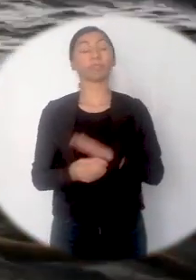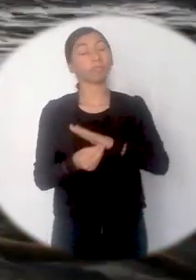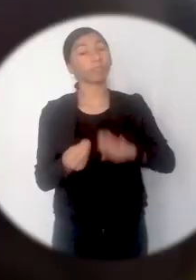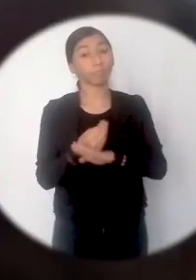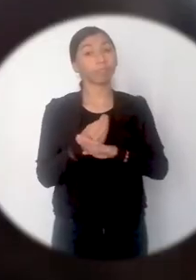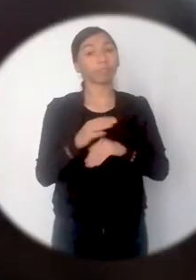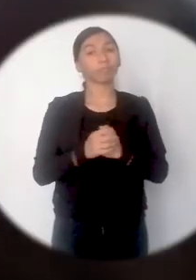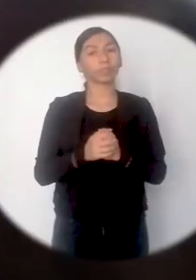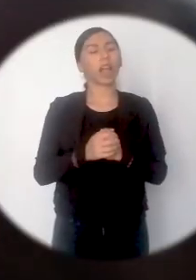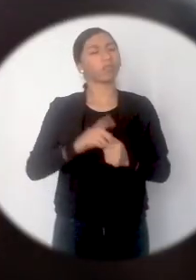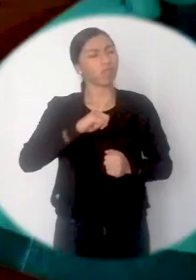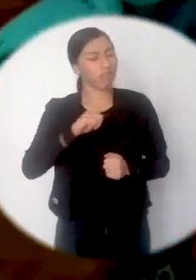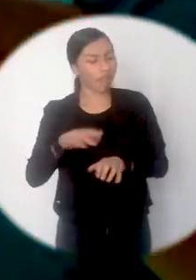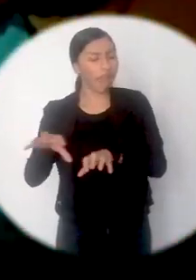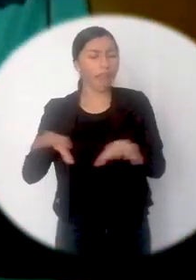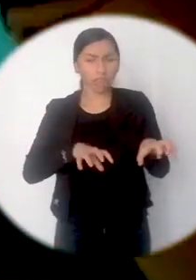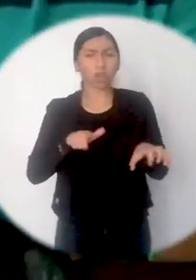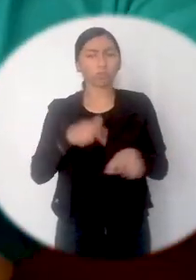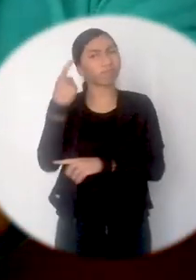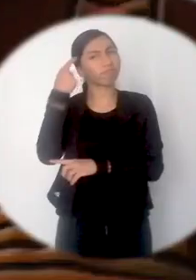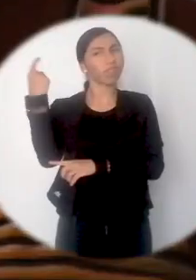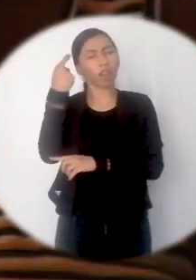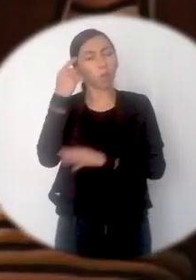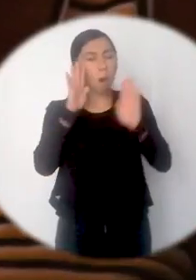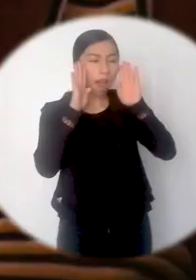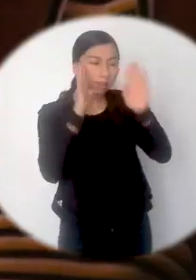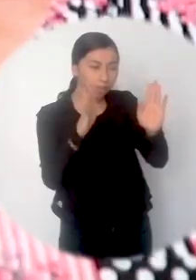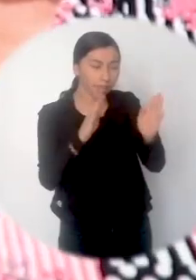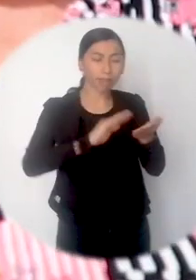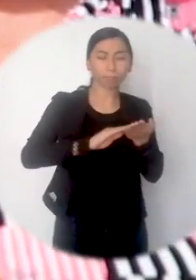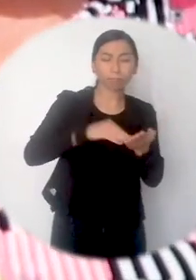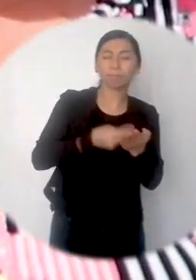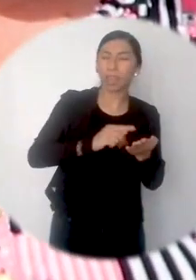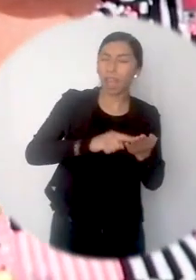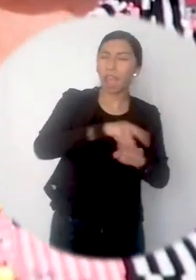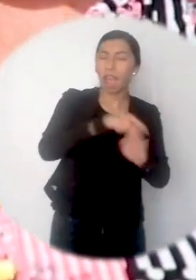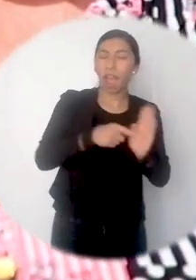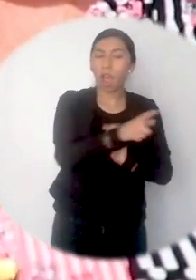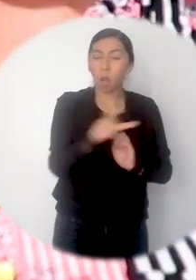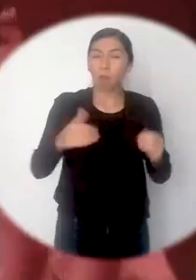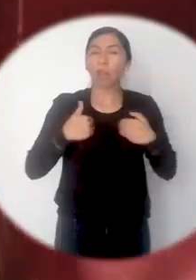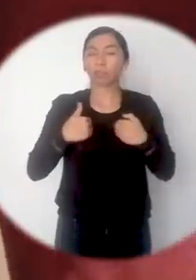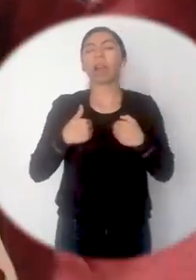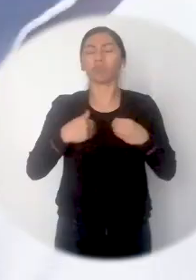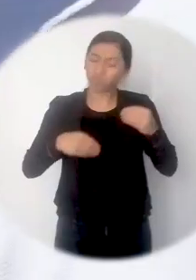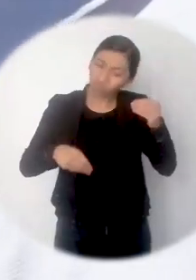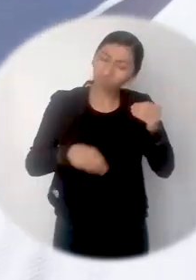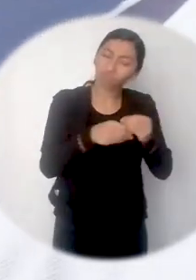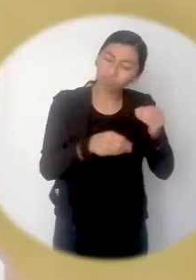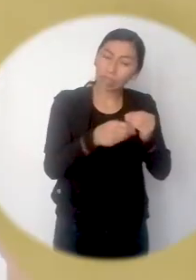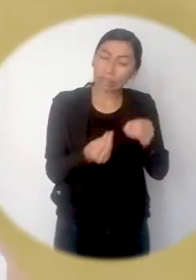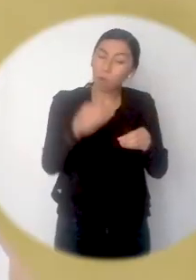La Unidad para las Víctimas lidera acciones del Estado para atender y reparar a las víctimas de manera integral y así contribuir